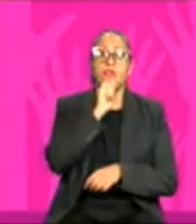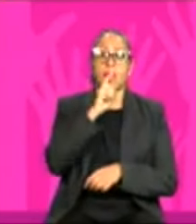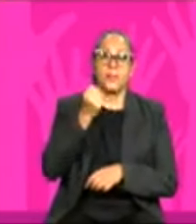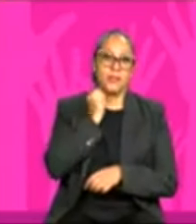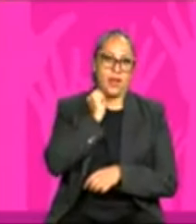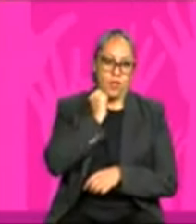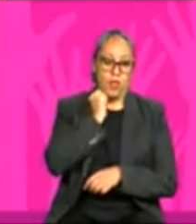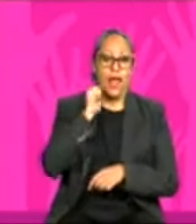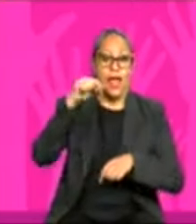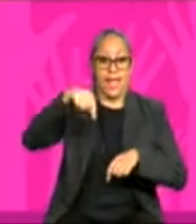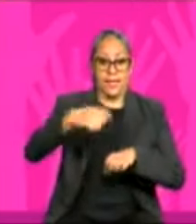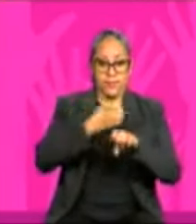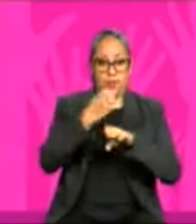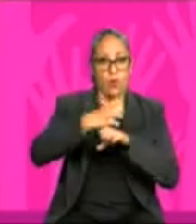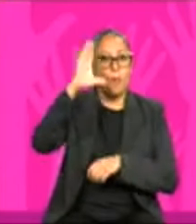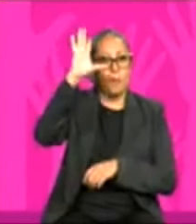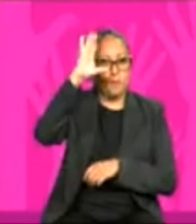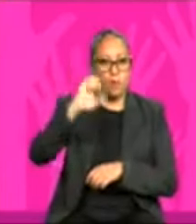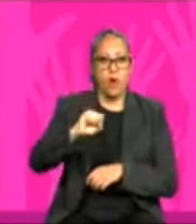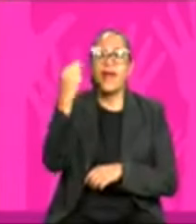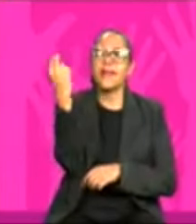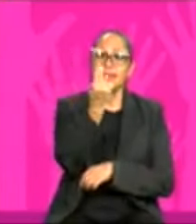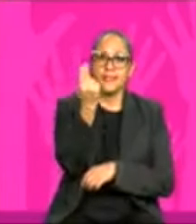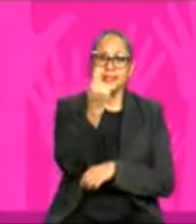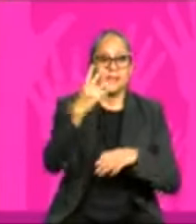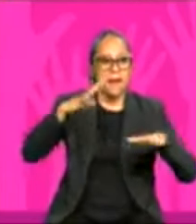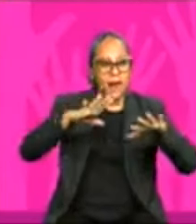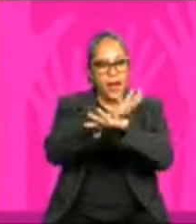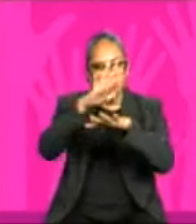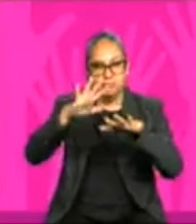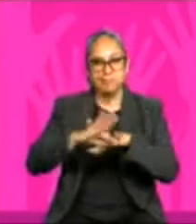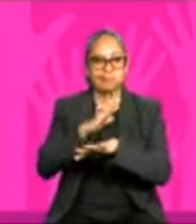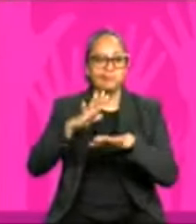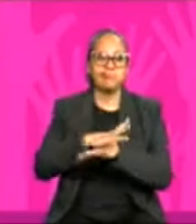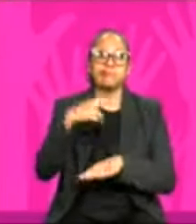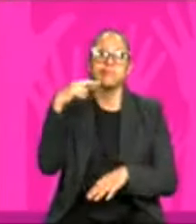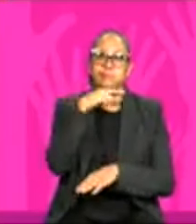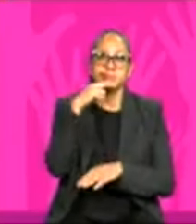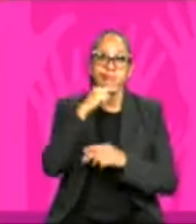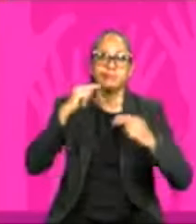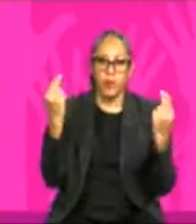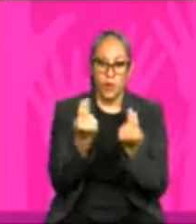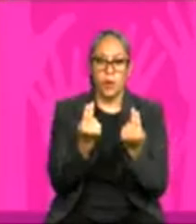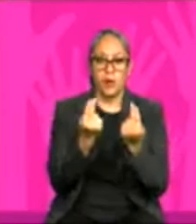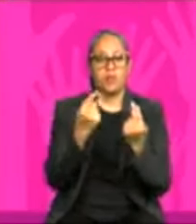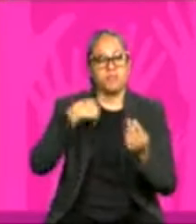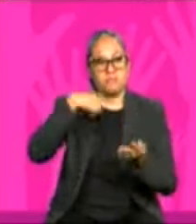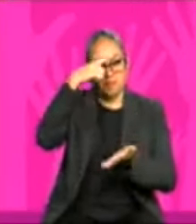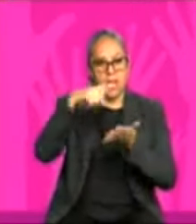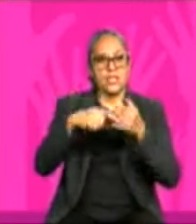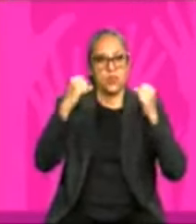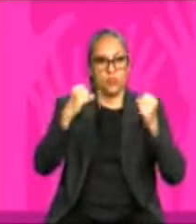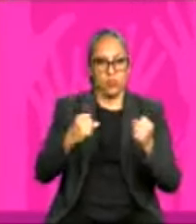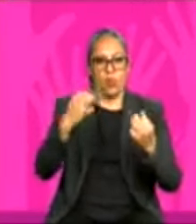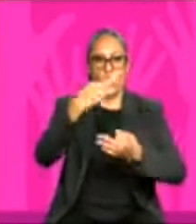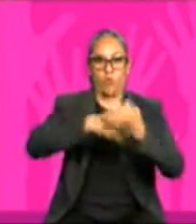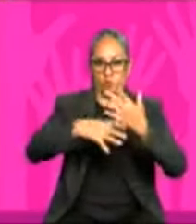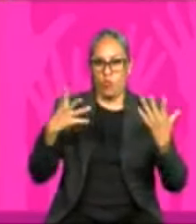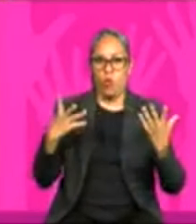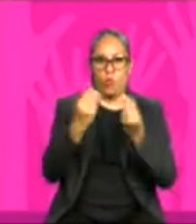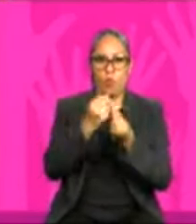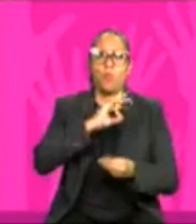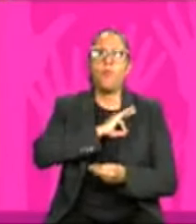Morelos ya no aguanta más. Necesitamos un cambio urgente y estoy convencida de que juntos lo podemos lograr.